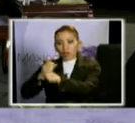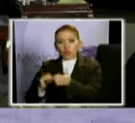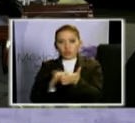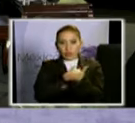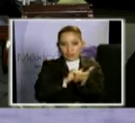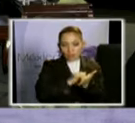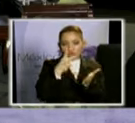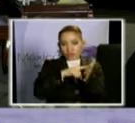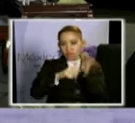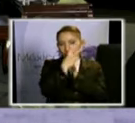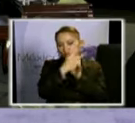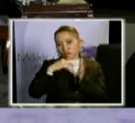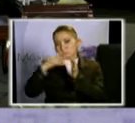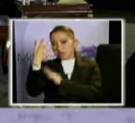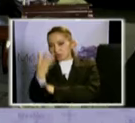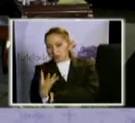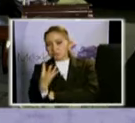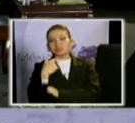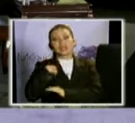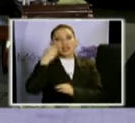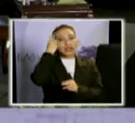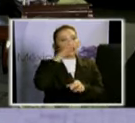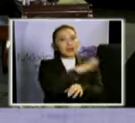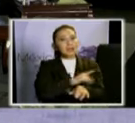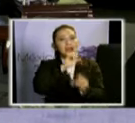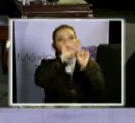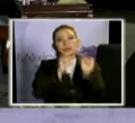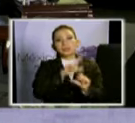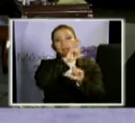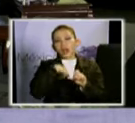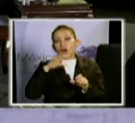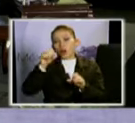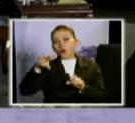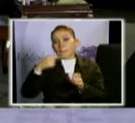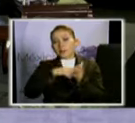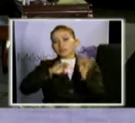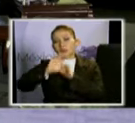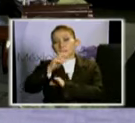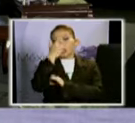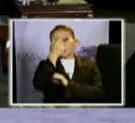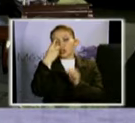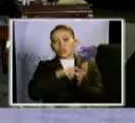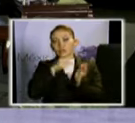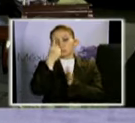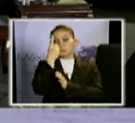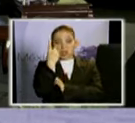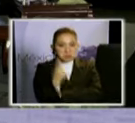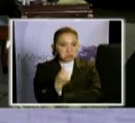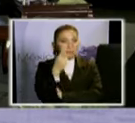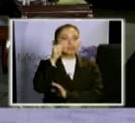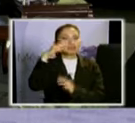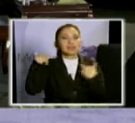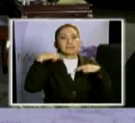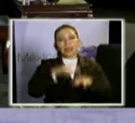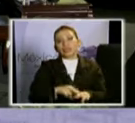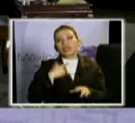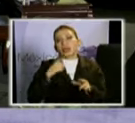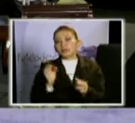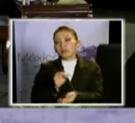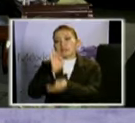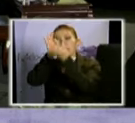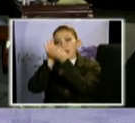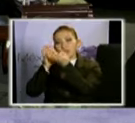York 2002-2004, director general para el Sistema de Naciones Unidas 1998-2001, representante alterno de México ante